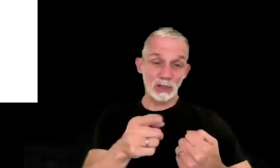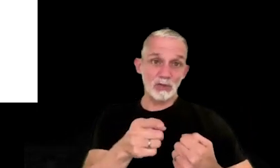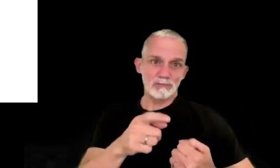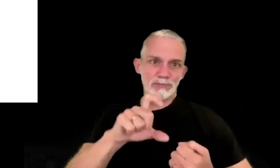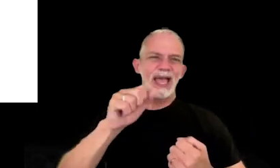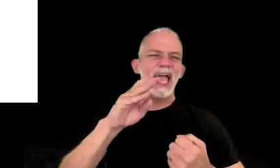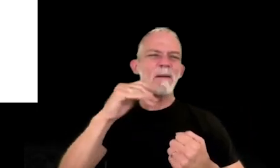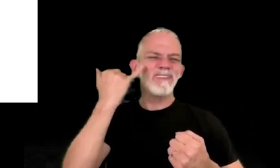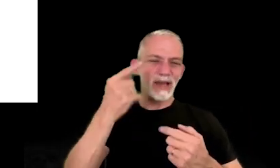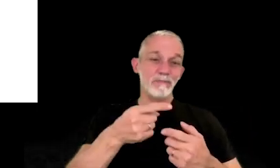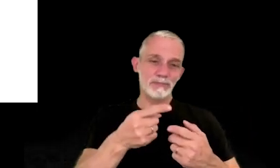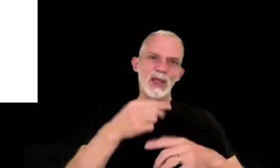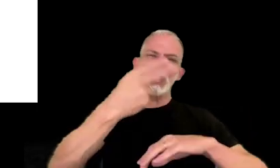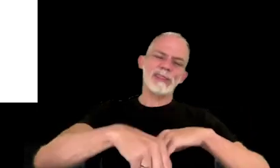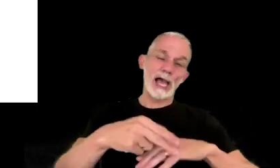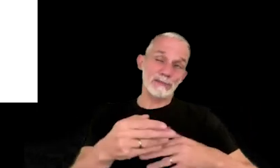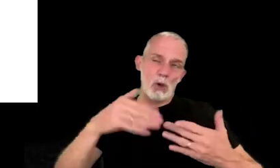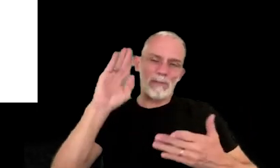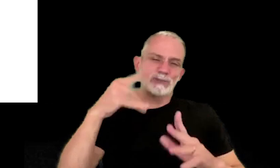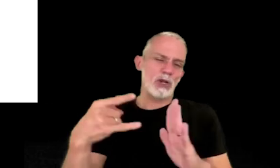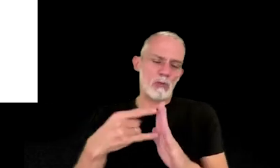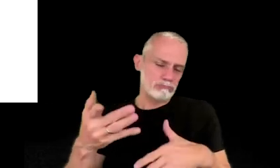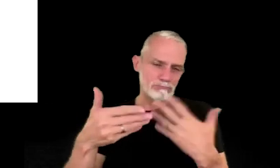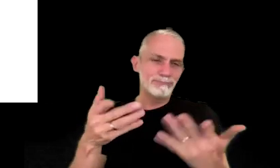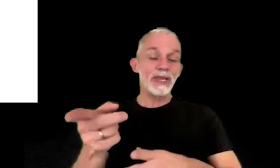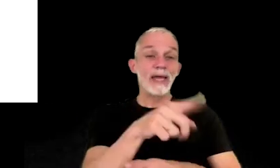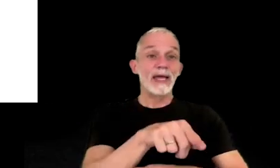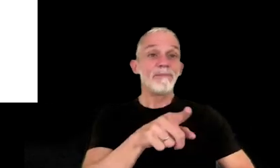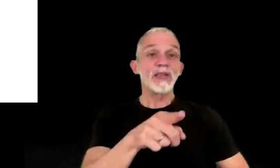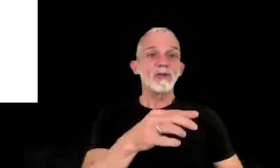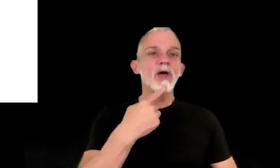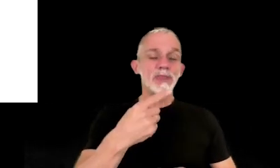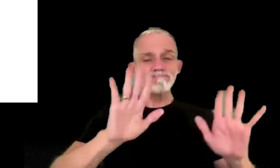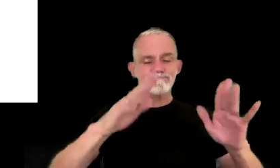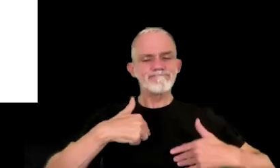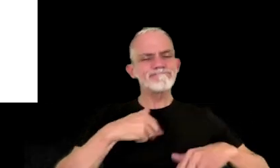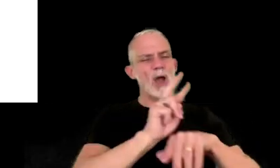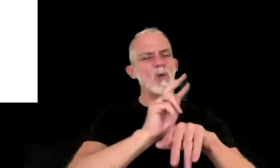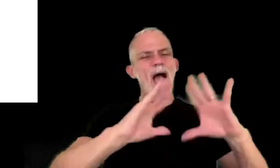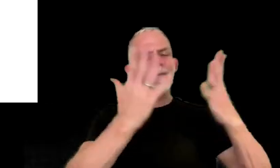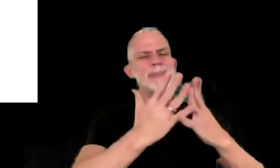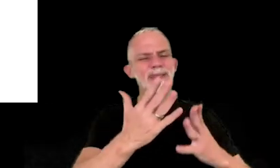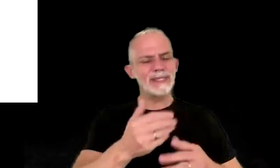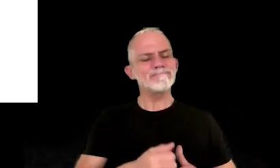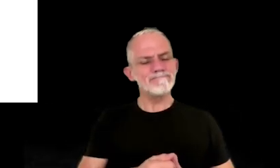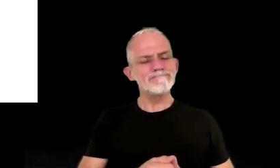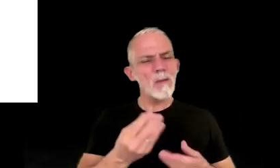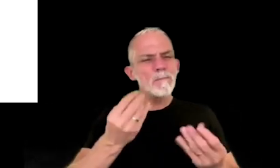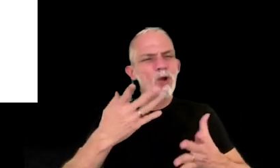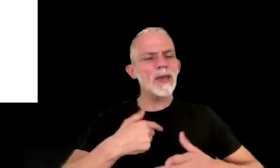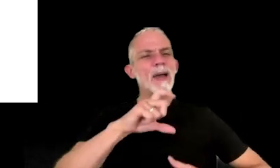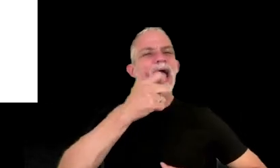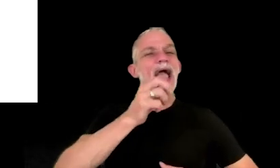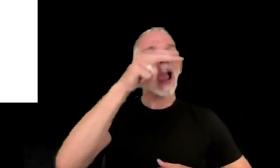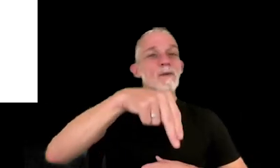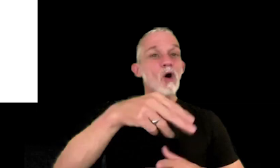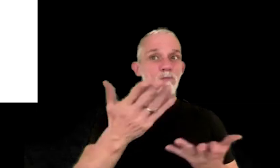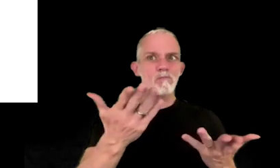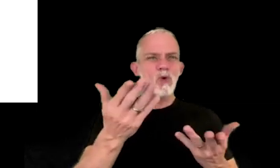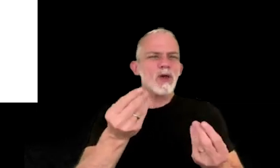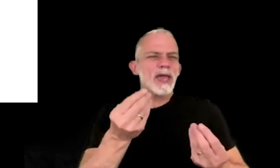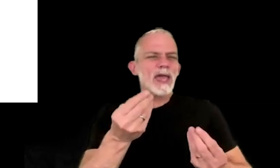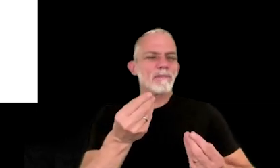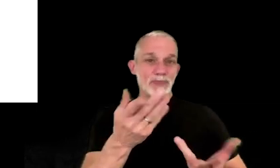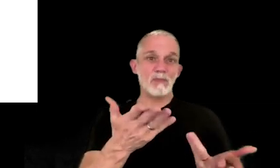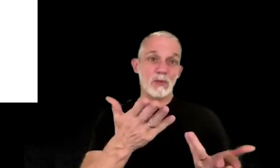un taxi, que la mayoría lo usará, lo tendrá. Ellos dicen, somos amigables con el carbón, ¿Por qué? Amigables con el ambiente. ¿Por qué?